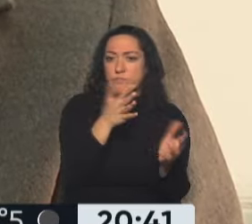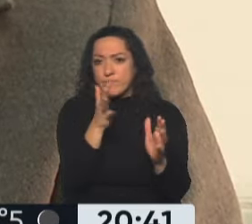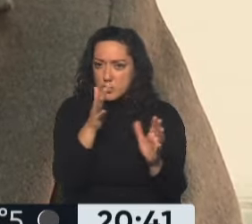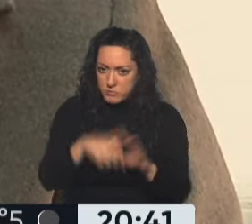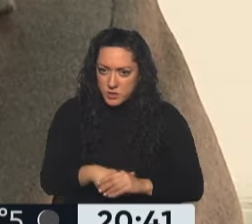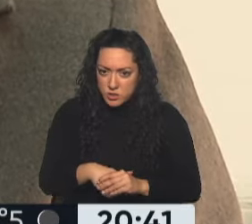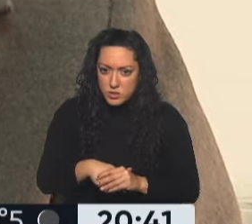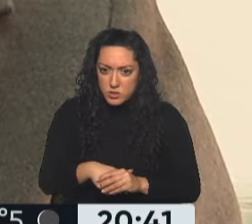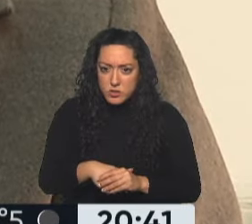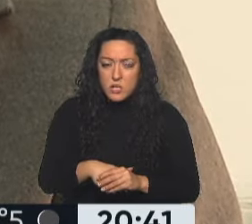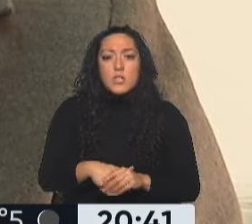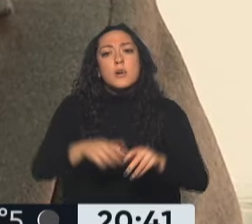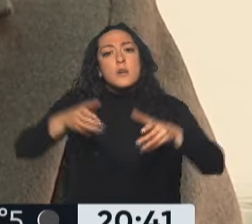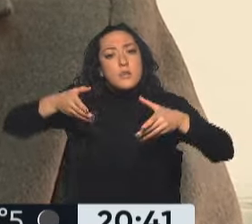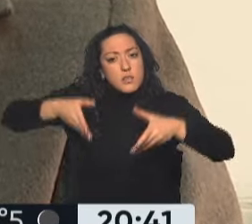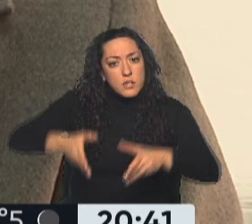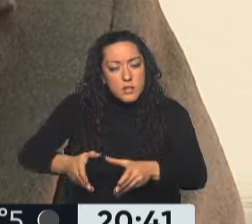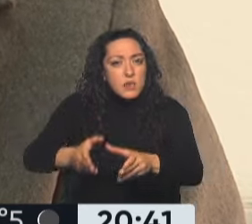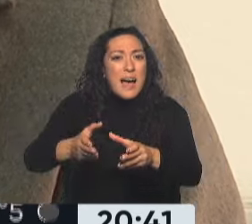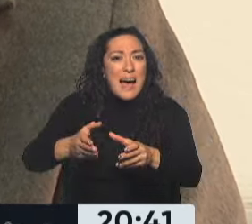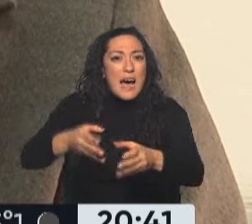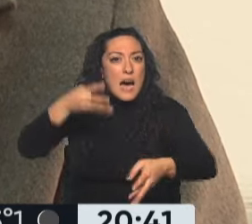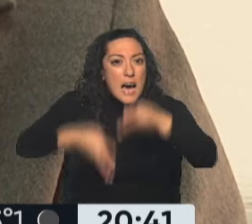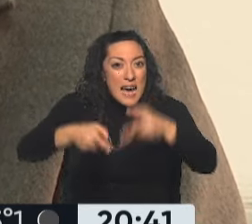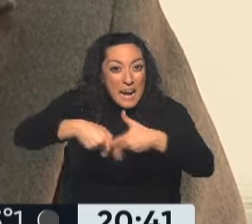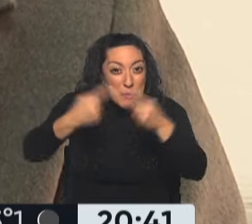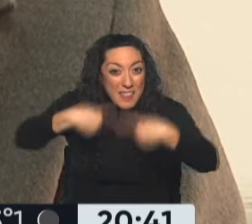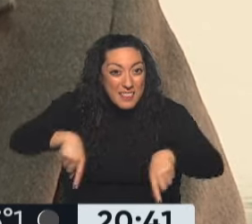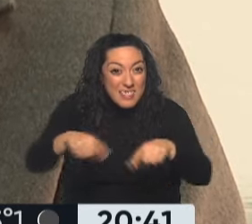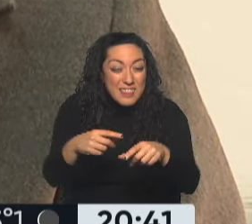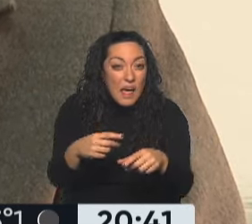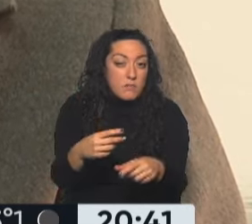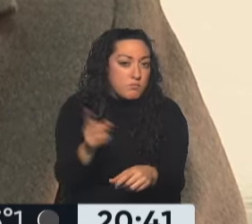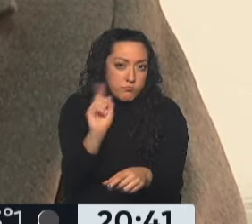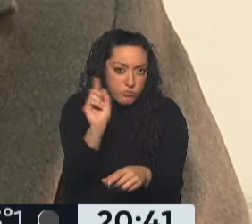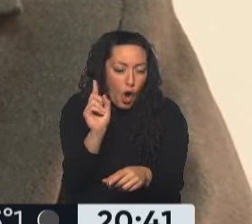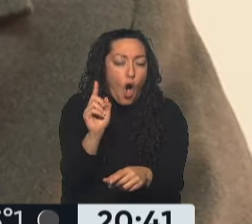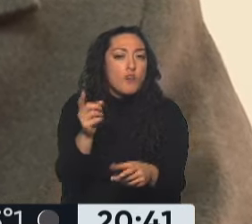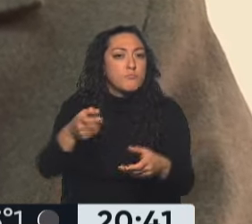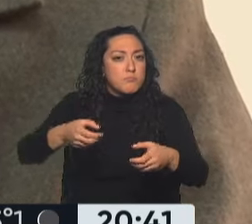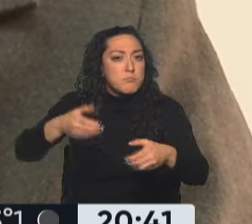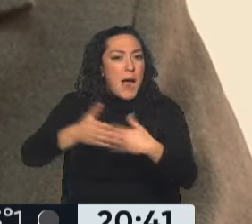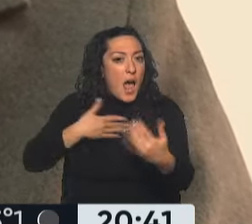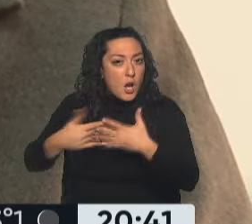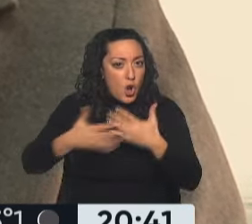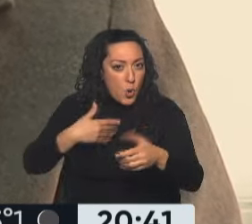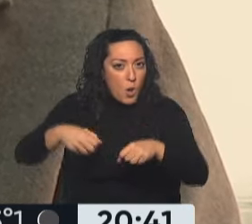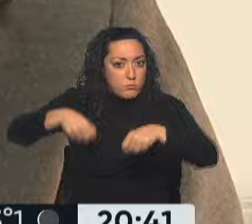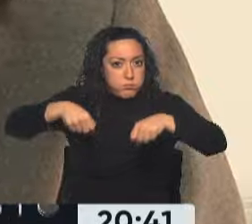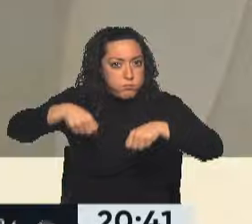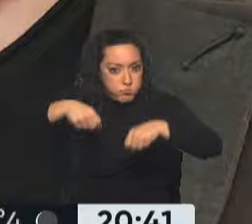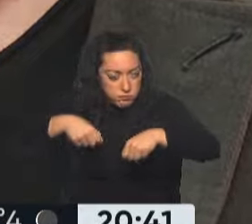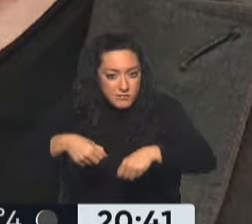no entran equipos mecánicos, es todo manual. Digamos que lo que se utiliza son martillos neumáticos, que por supuesto hacen